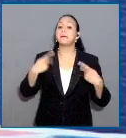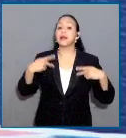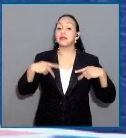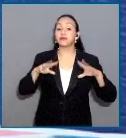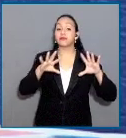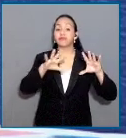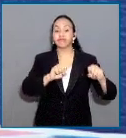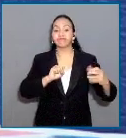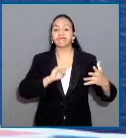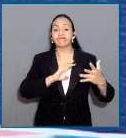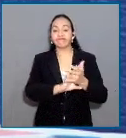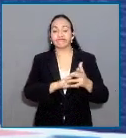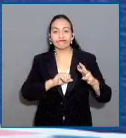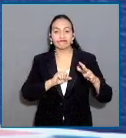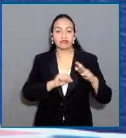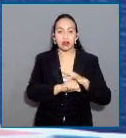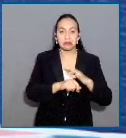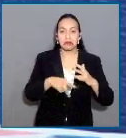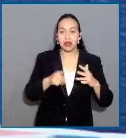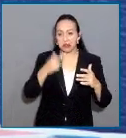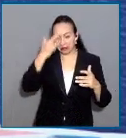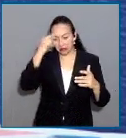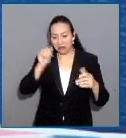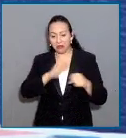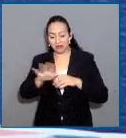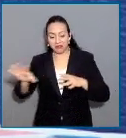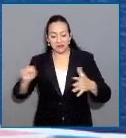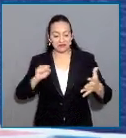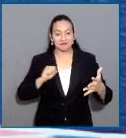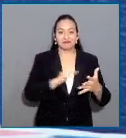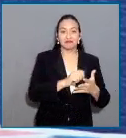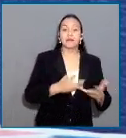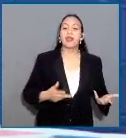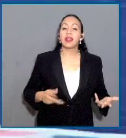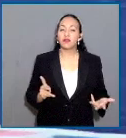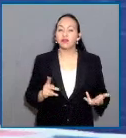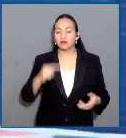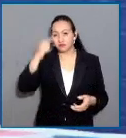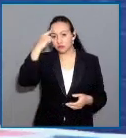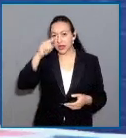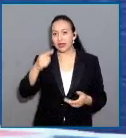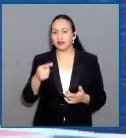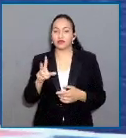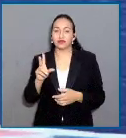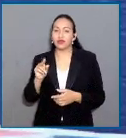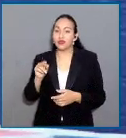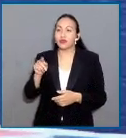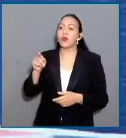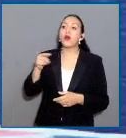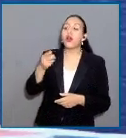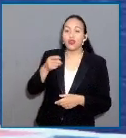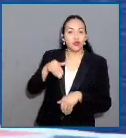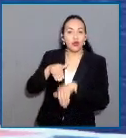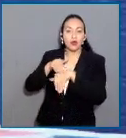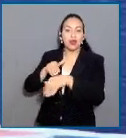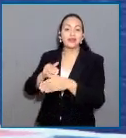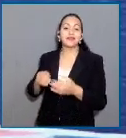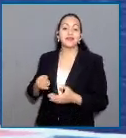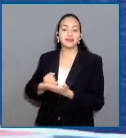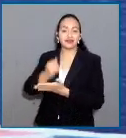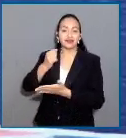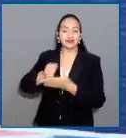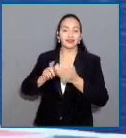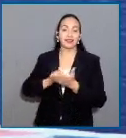para no cumplir una sentencia de la Corte Interamericana de Derechos Humanos, que en